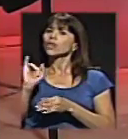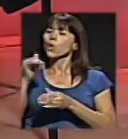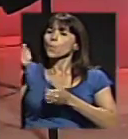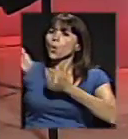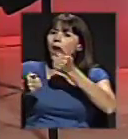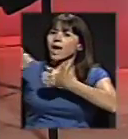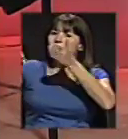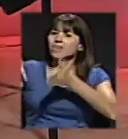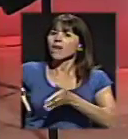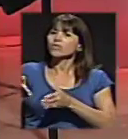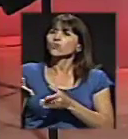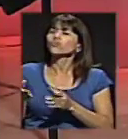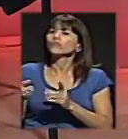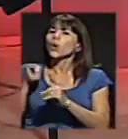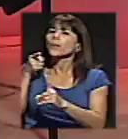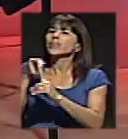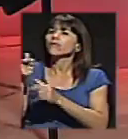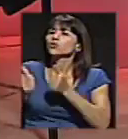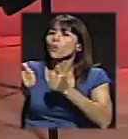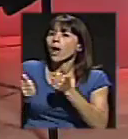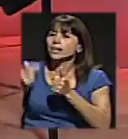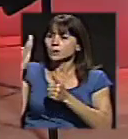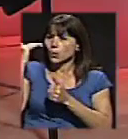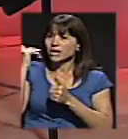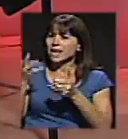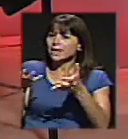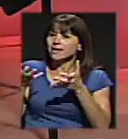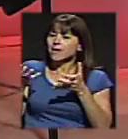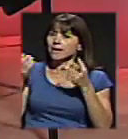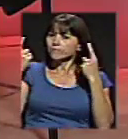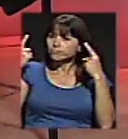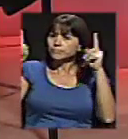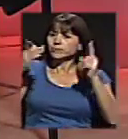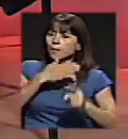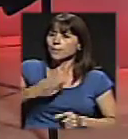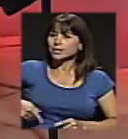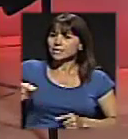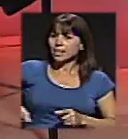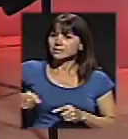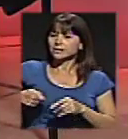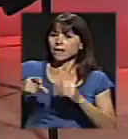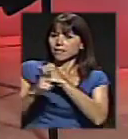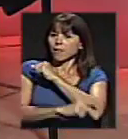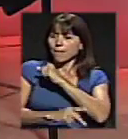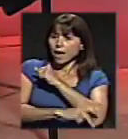qué aspirar a la presidencia de la República? Bueno, yo creo que ya es hora de